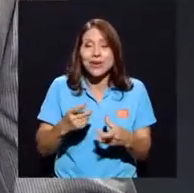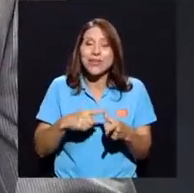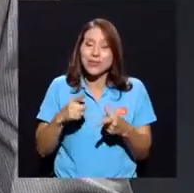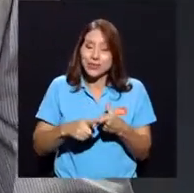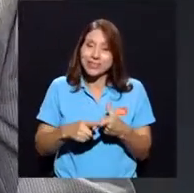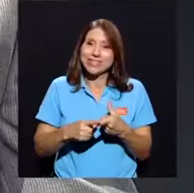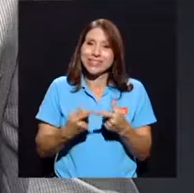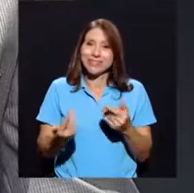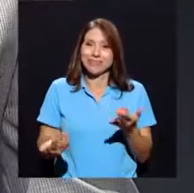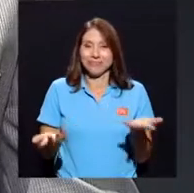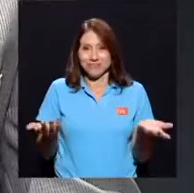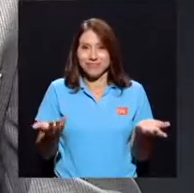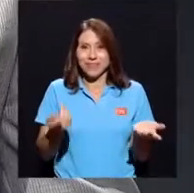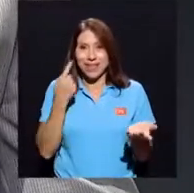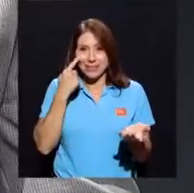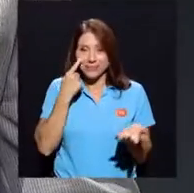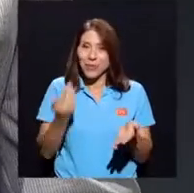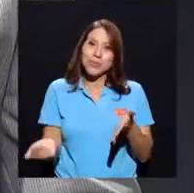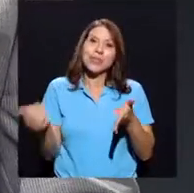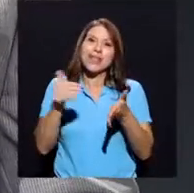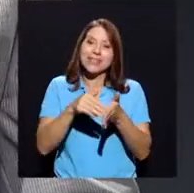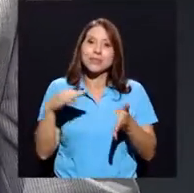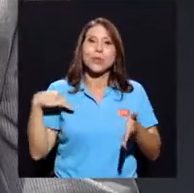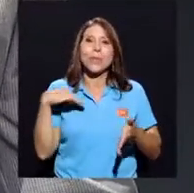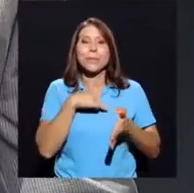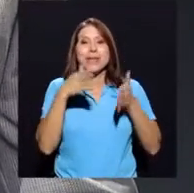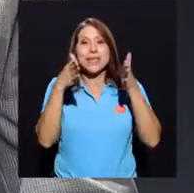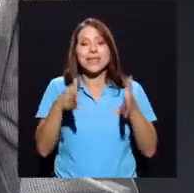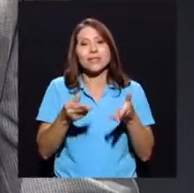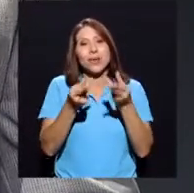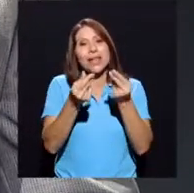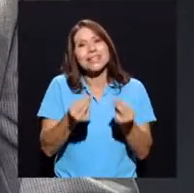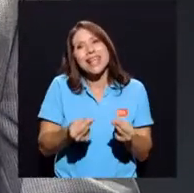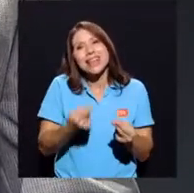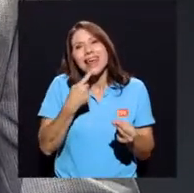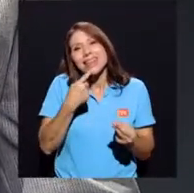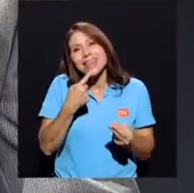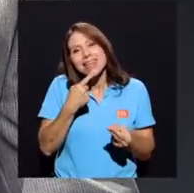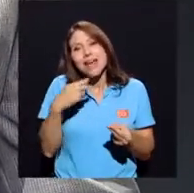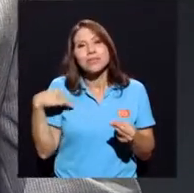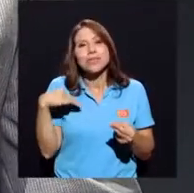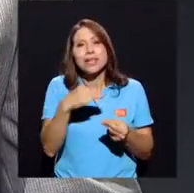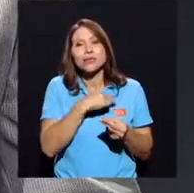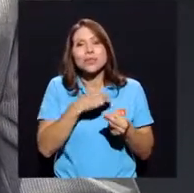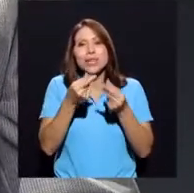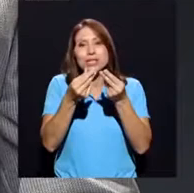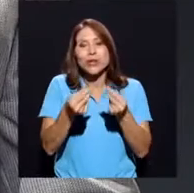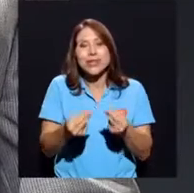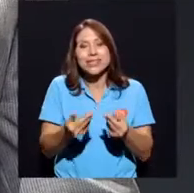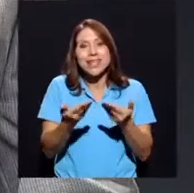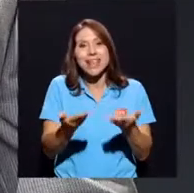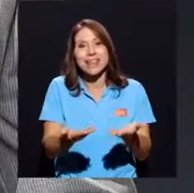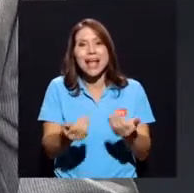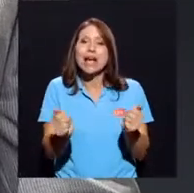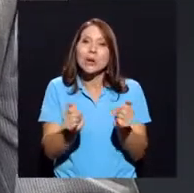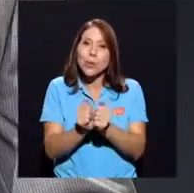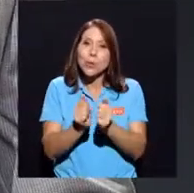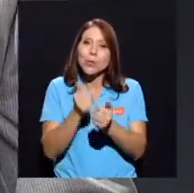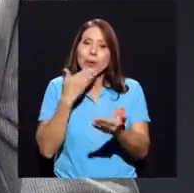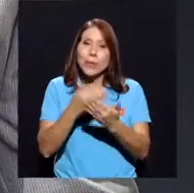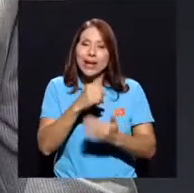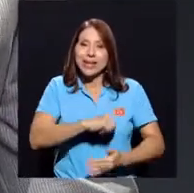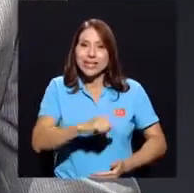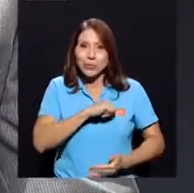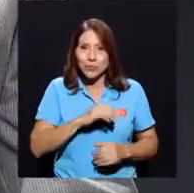volviendo al tema verdad el ministro de hacienda digamos que su ministro de hacienda como una buena actitud